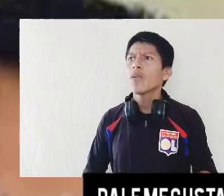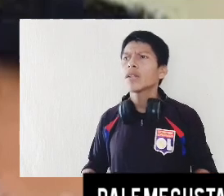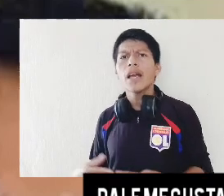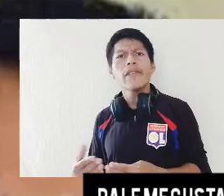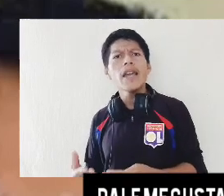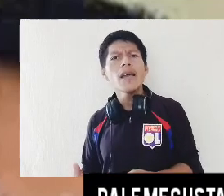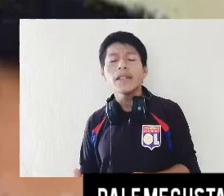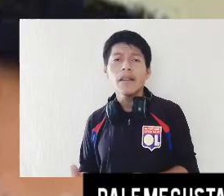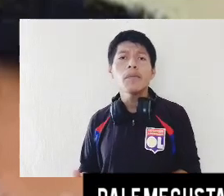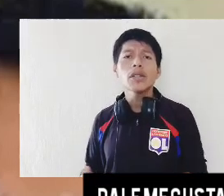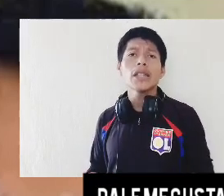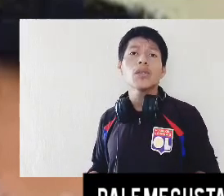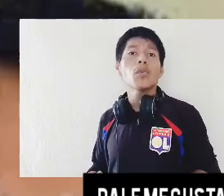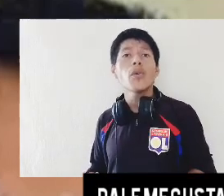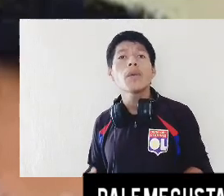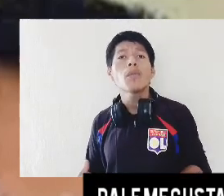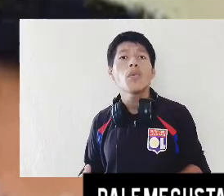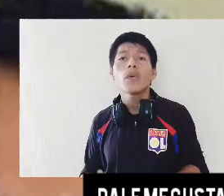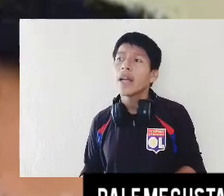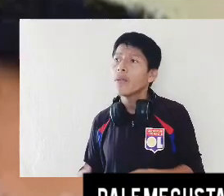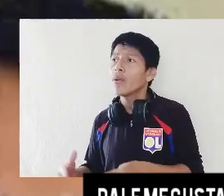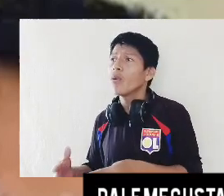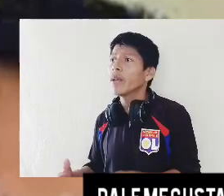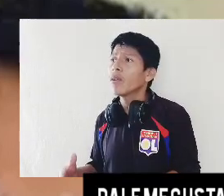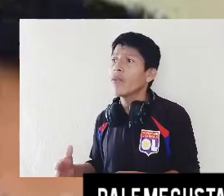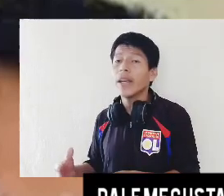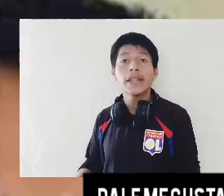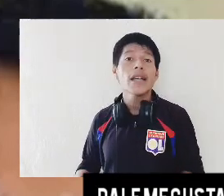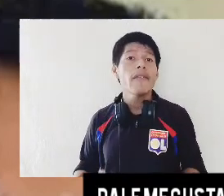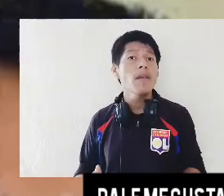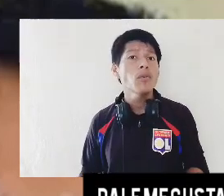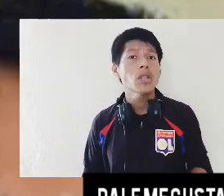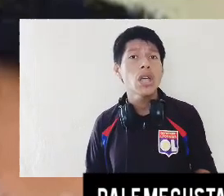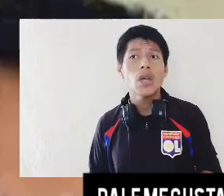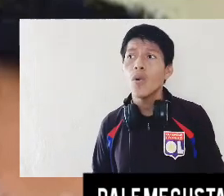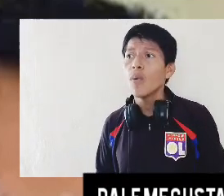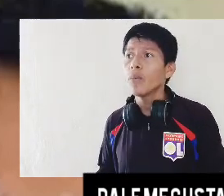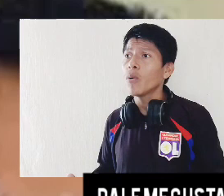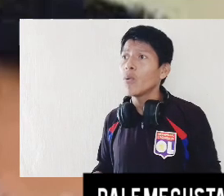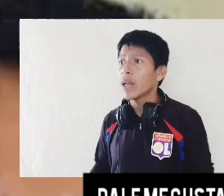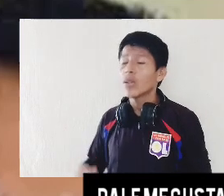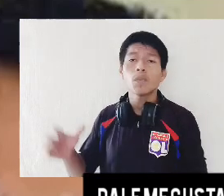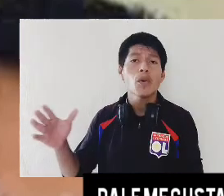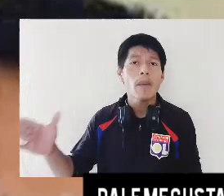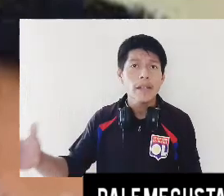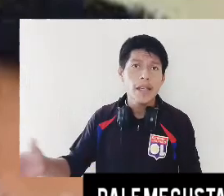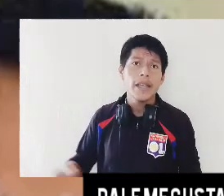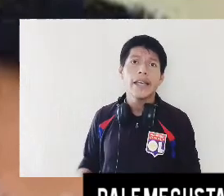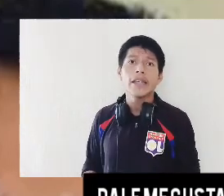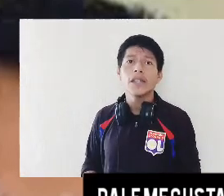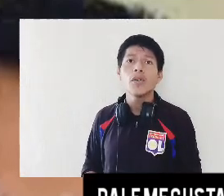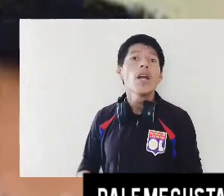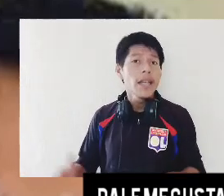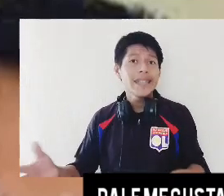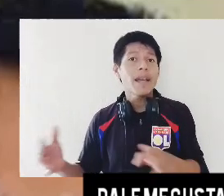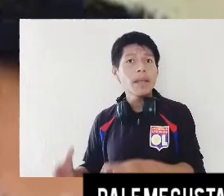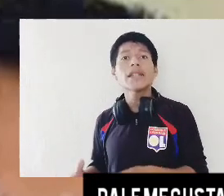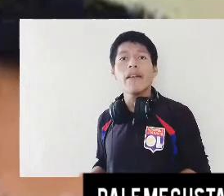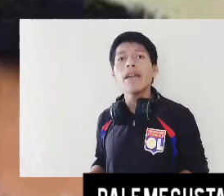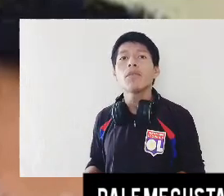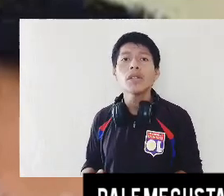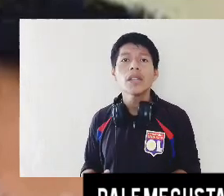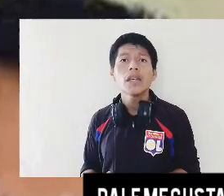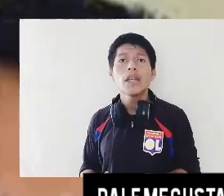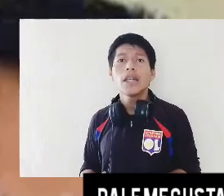del estado, sabemos que estuvo involucrado el gobierno federal, sabemos que hubo involucrados por parte del ejército y